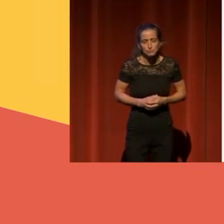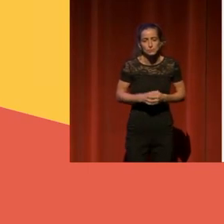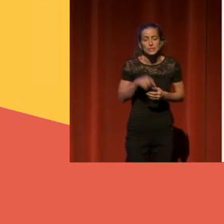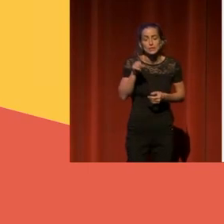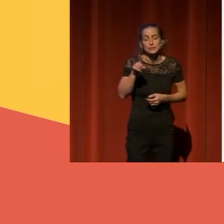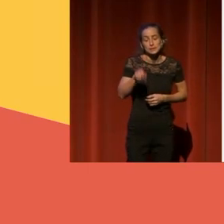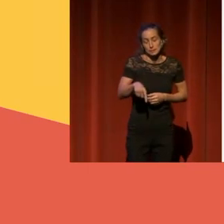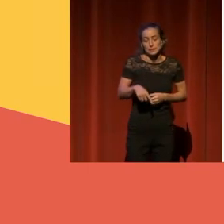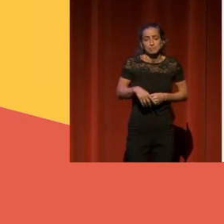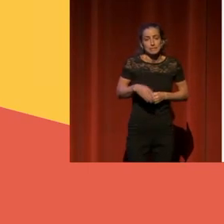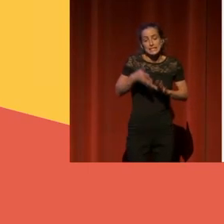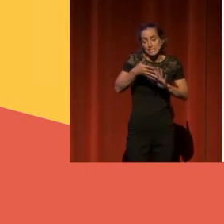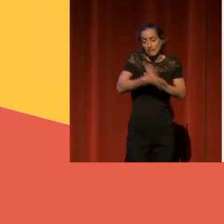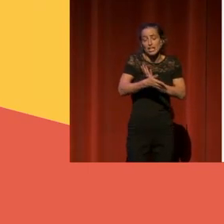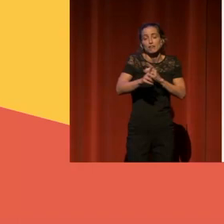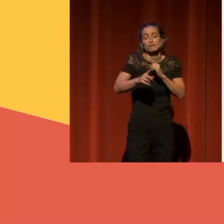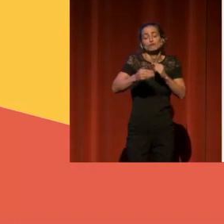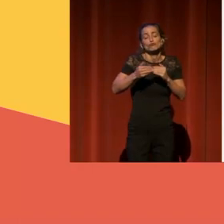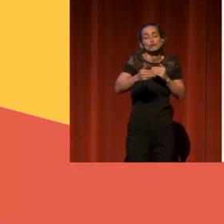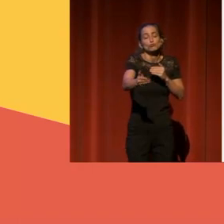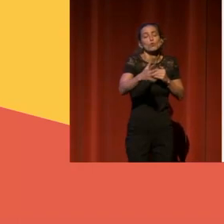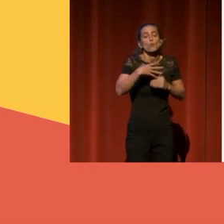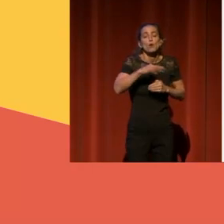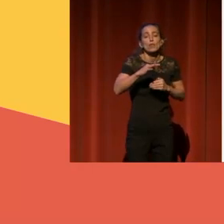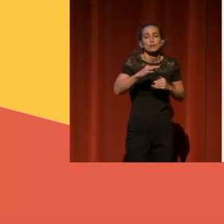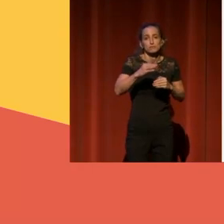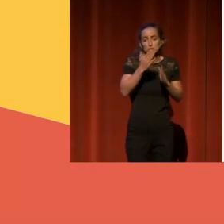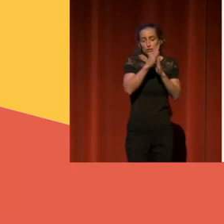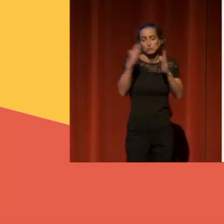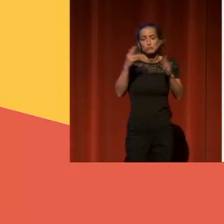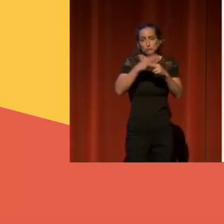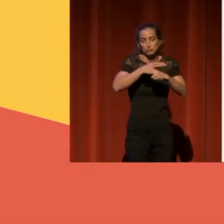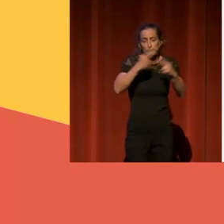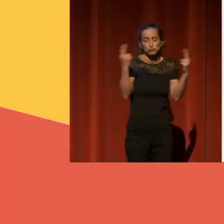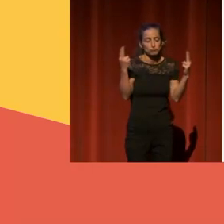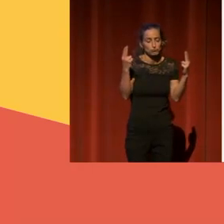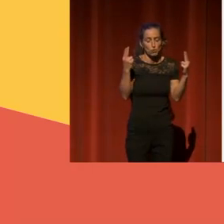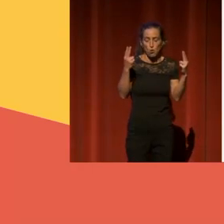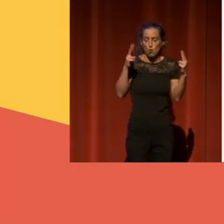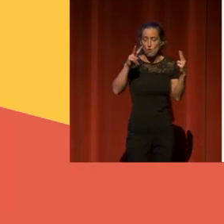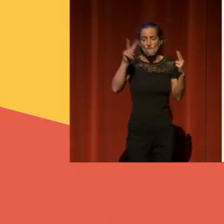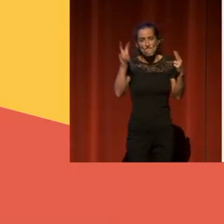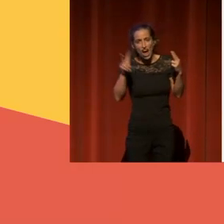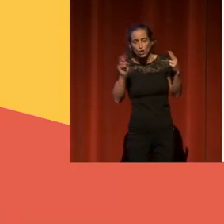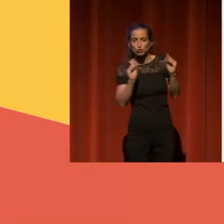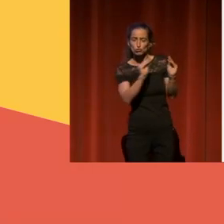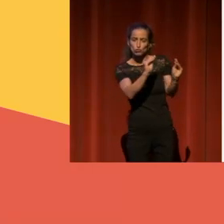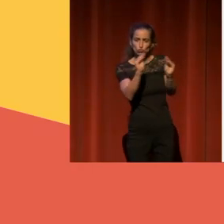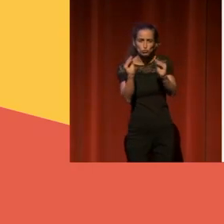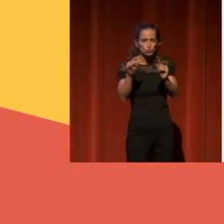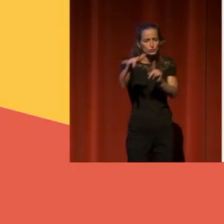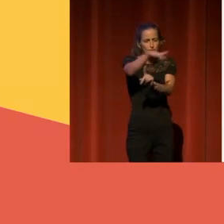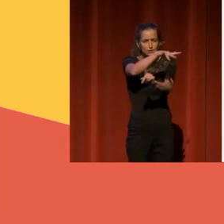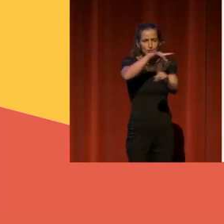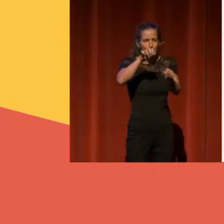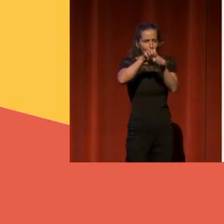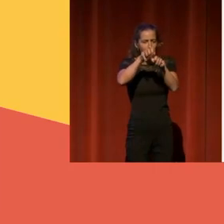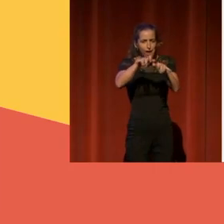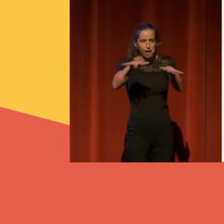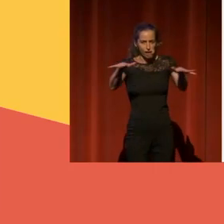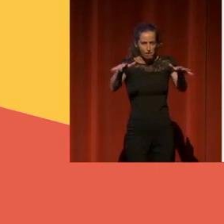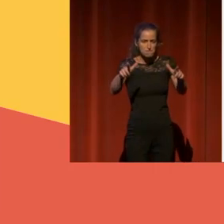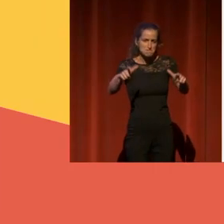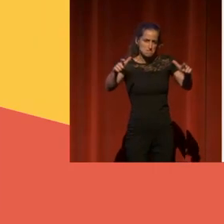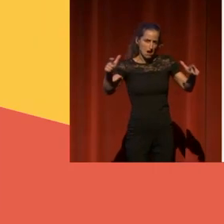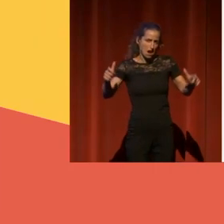de otra vía para que las bibliotecas desarrollen su función social, maximicen su valor como parte del ecosistema local y refuercen su papel